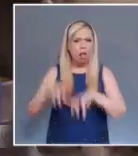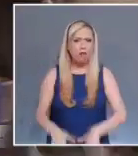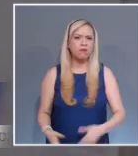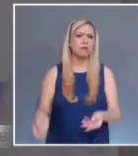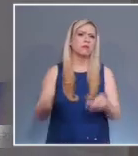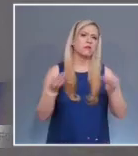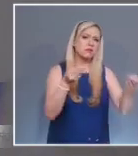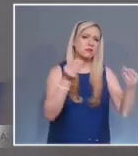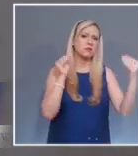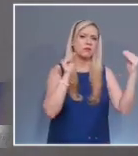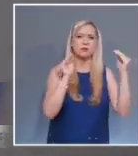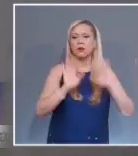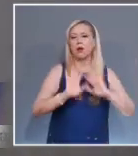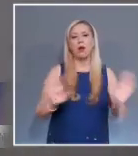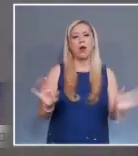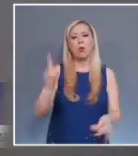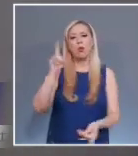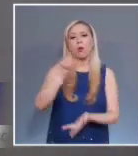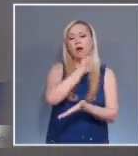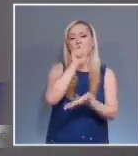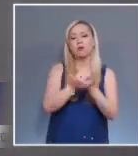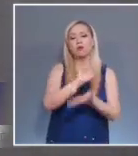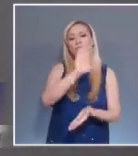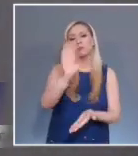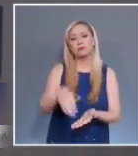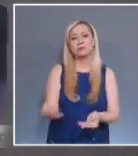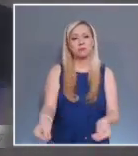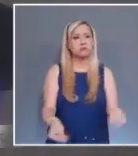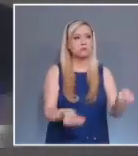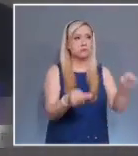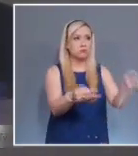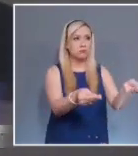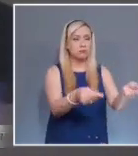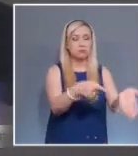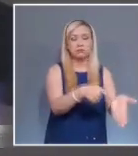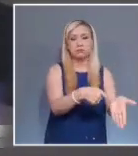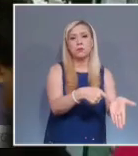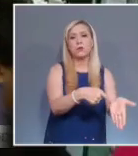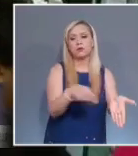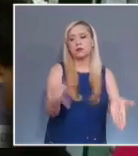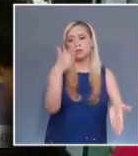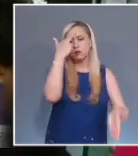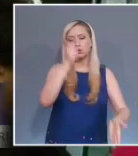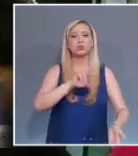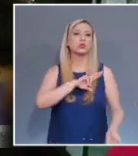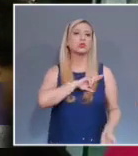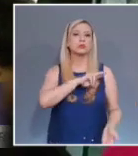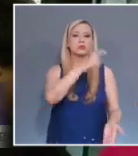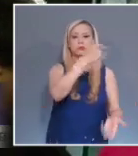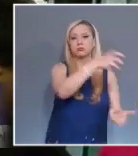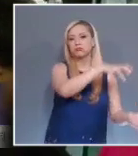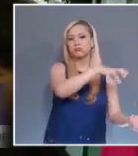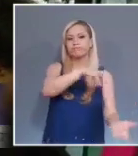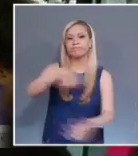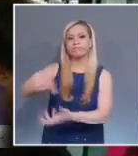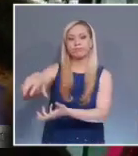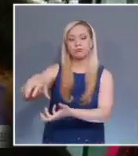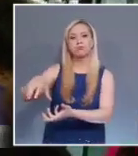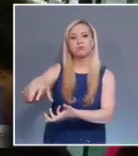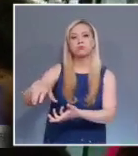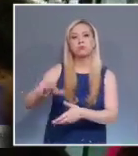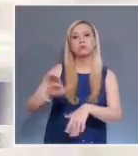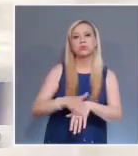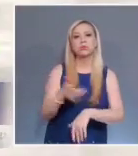acción. Este criterio es acorde con lo establecido por la Segunda Sala de la Corte, en el sentido de que las demandas